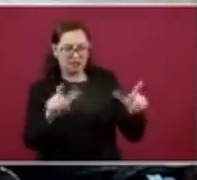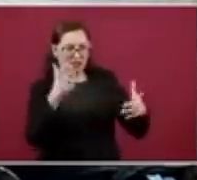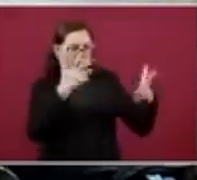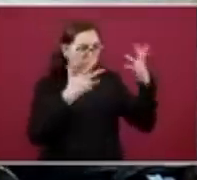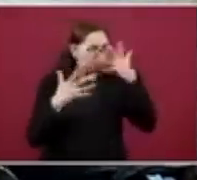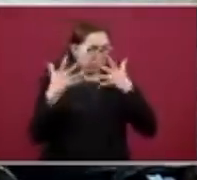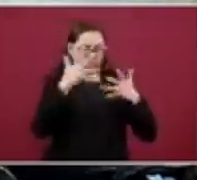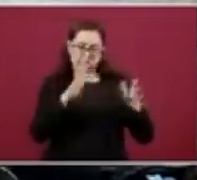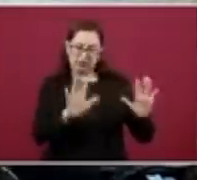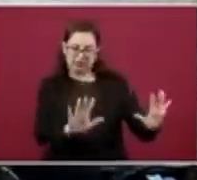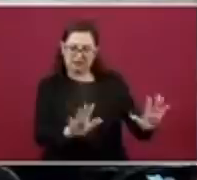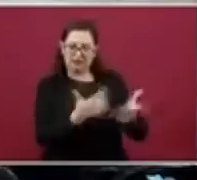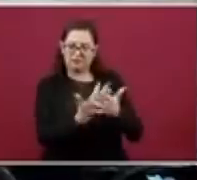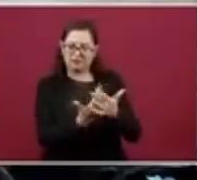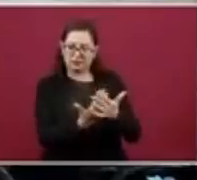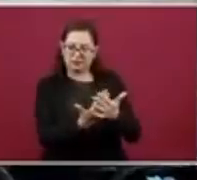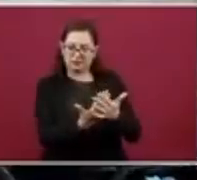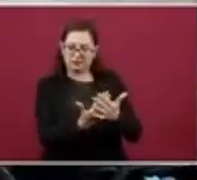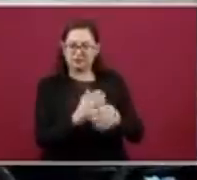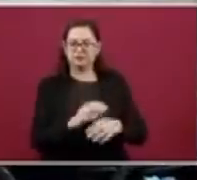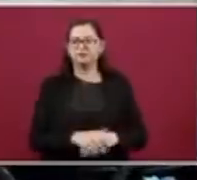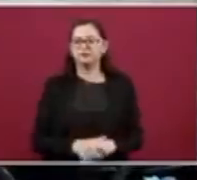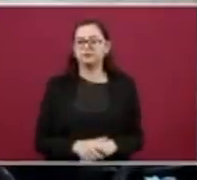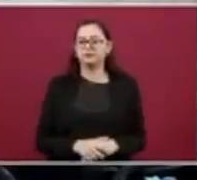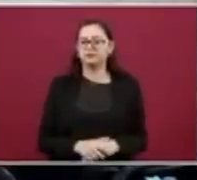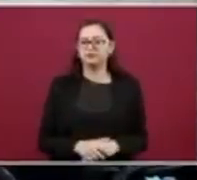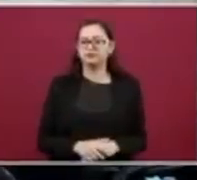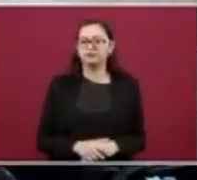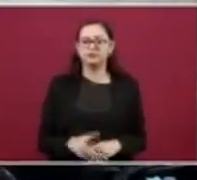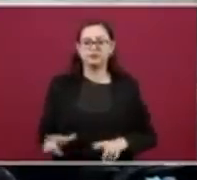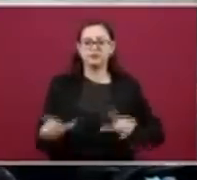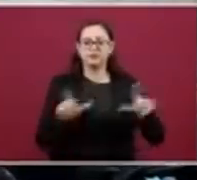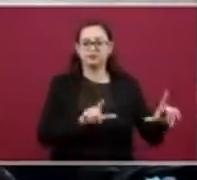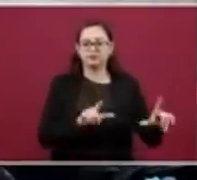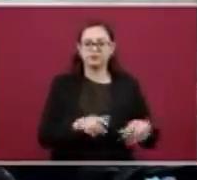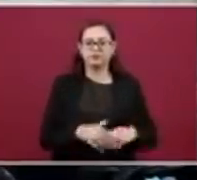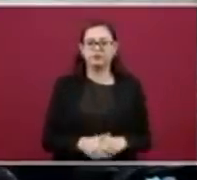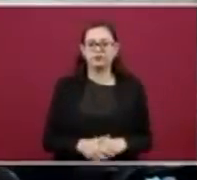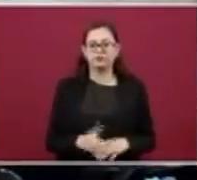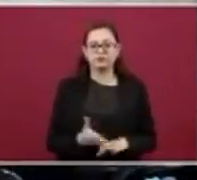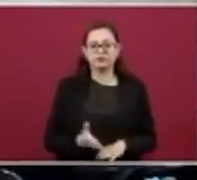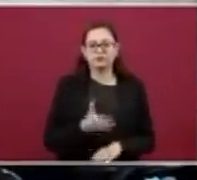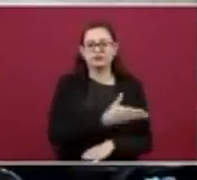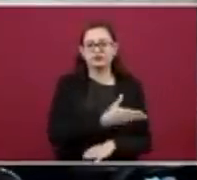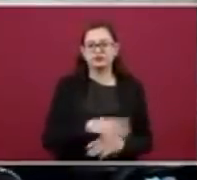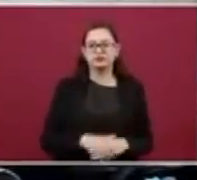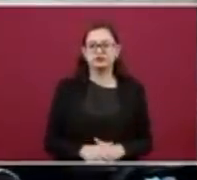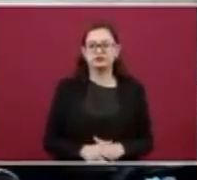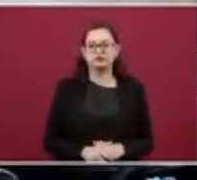confunde. ¿No tienen de la anterior? Sí.